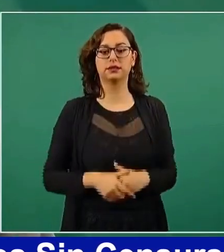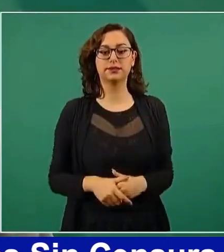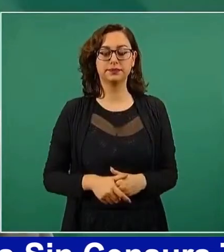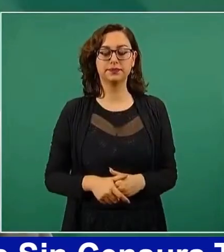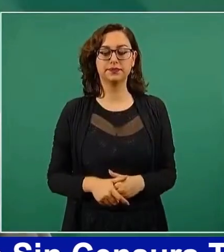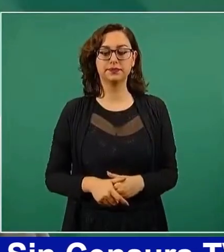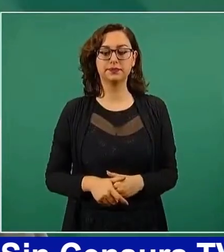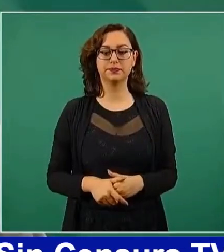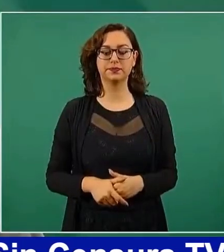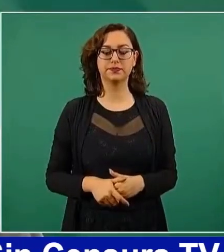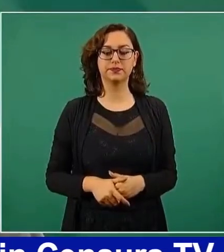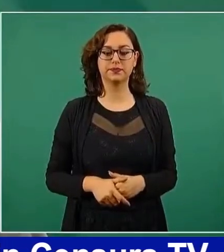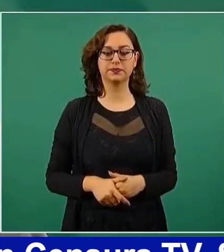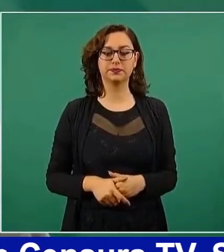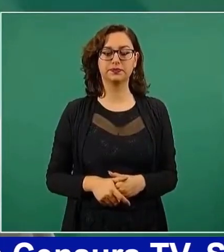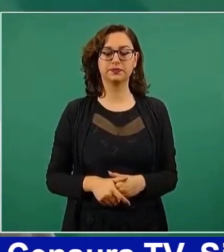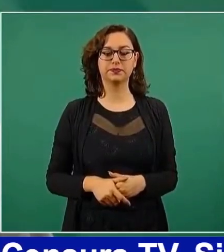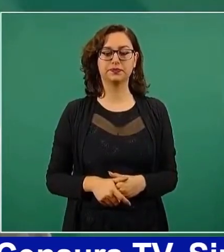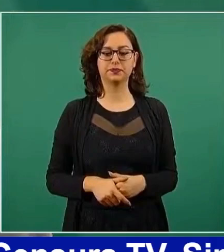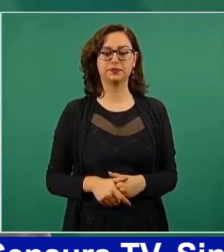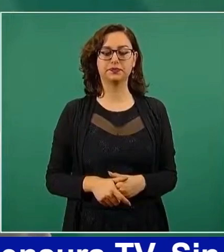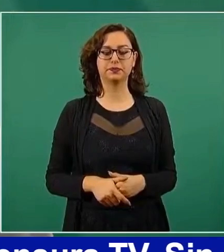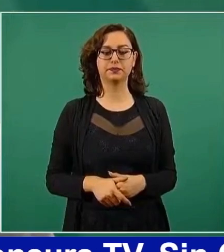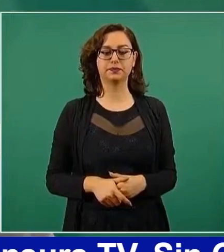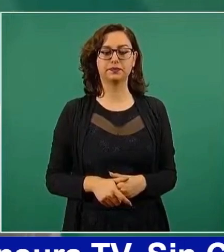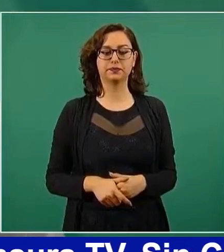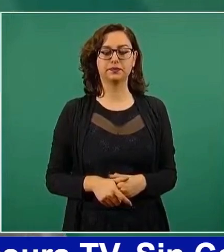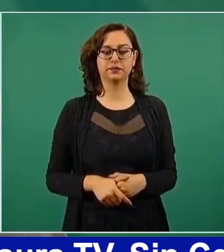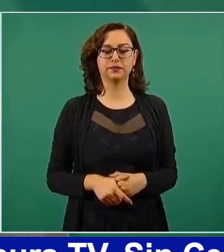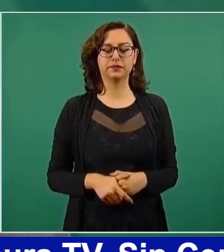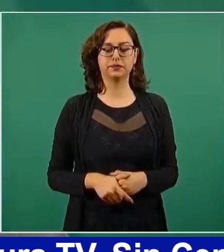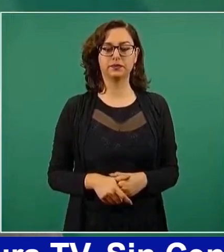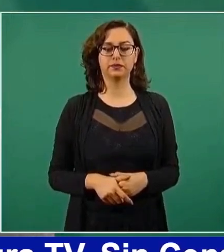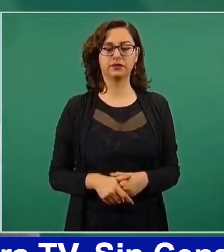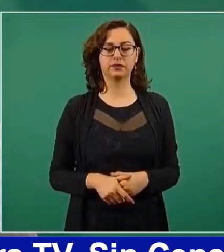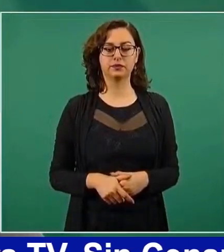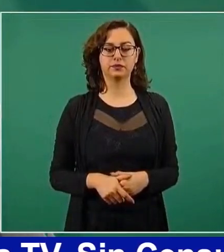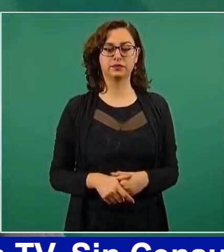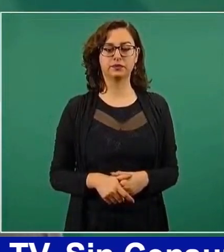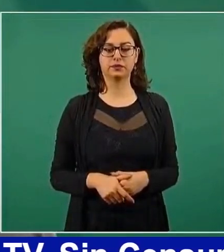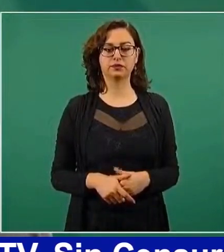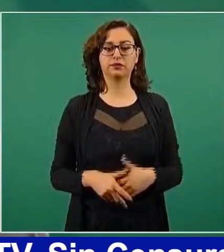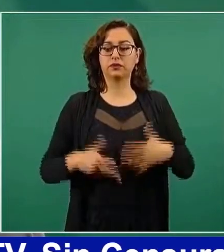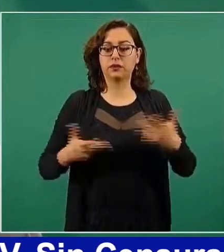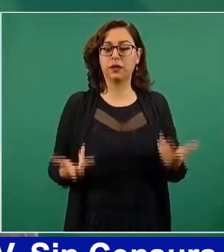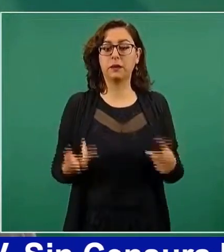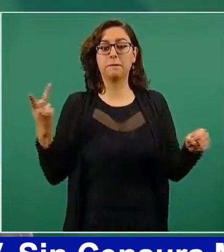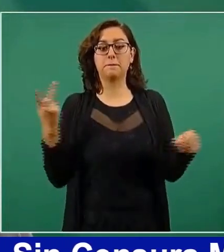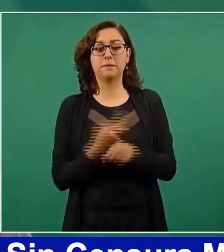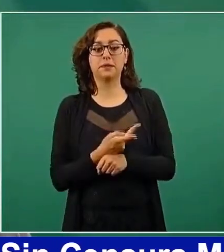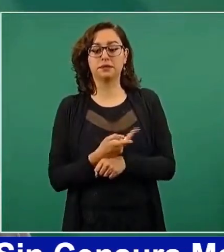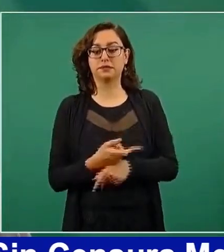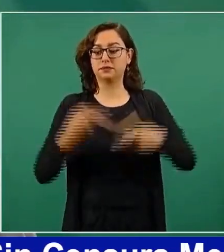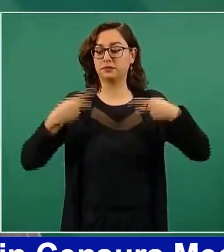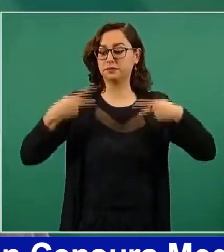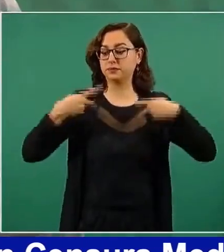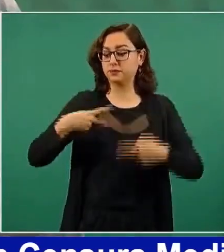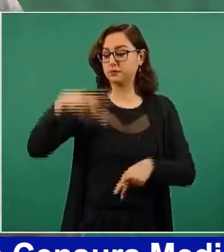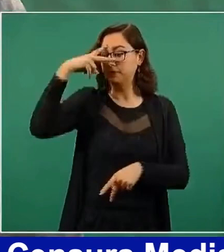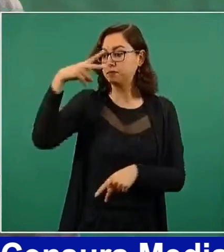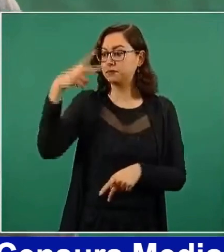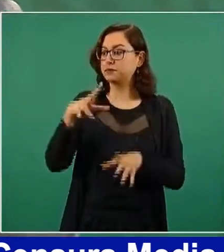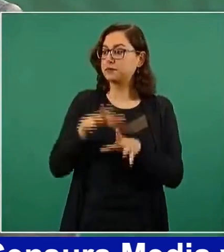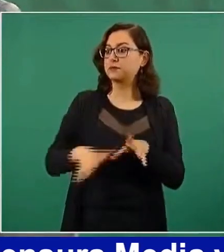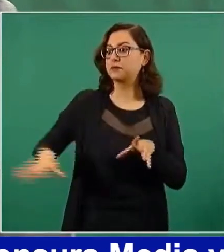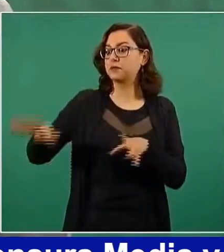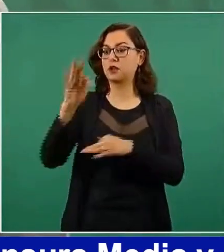quieren. Entonces, la reforma va a significar que se ampare a todos los mexicanos, que se limpie